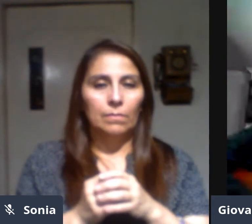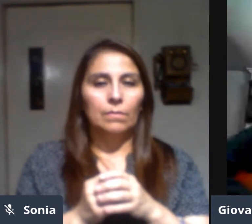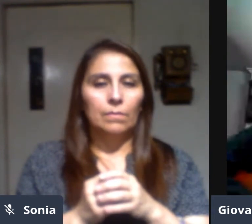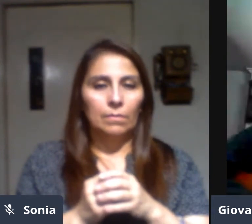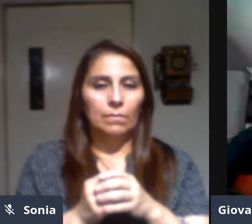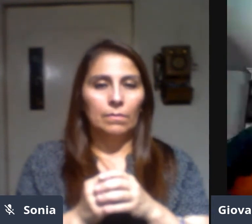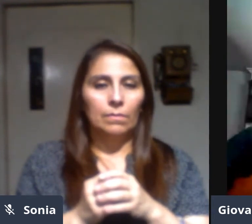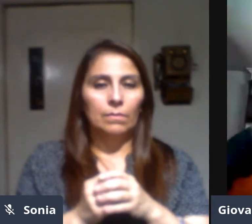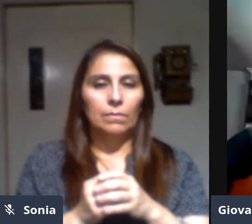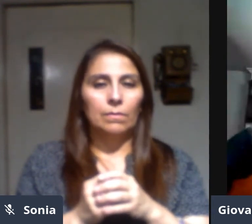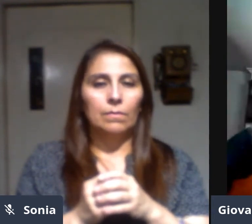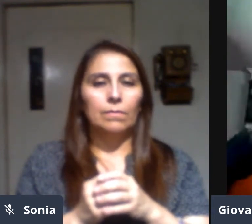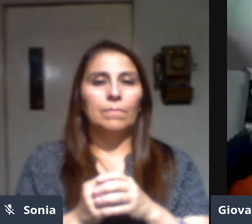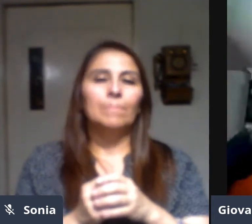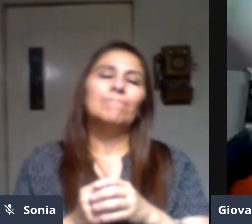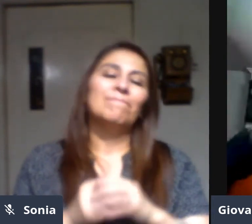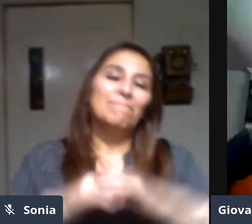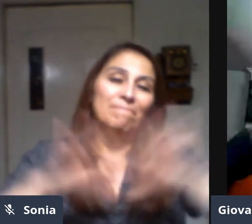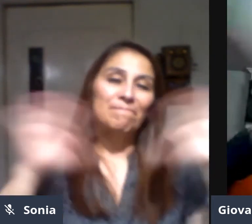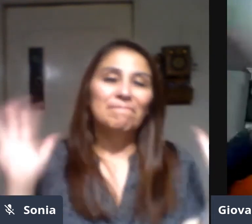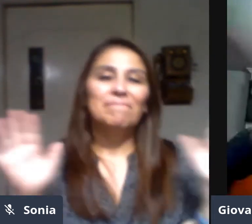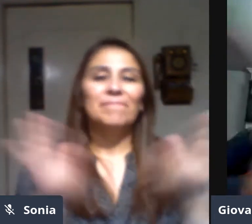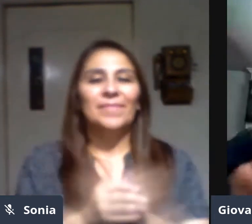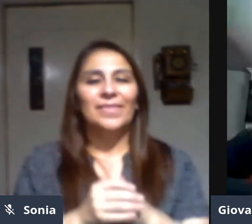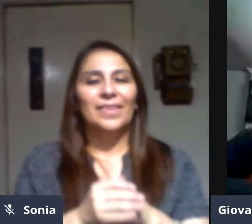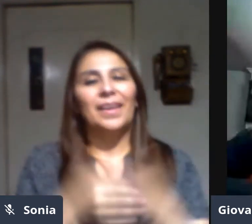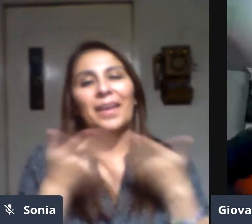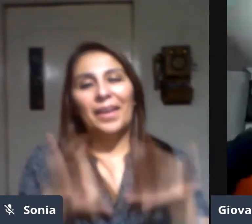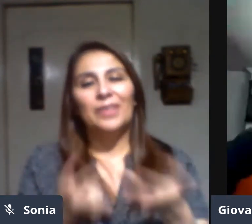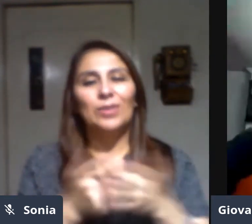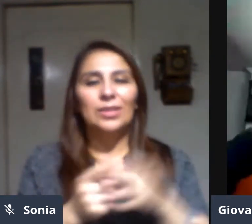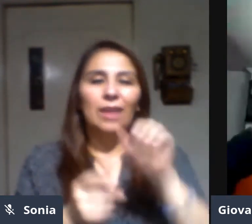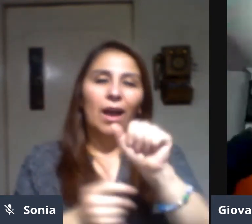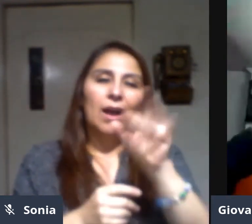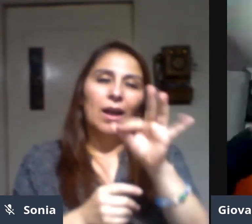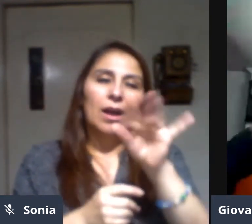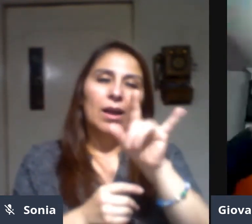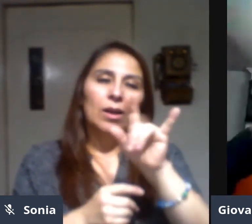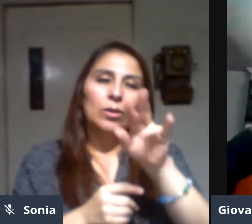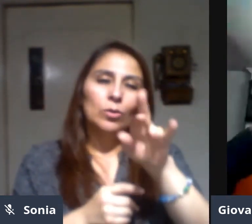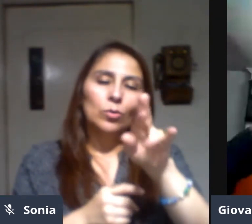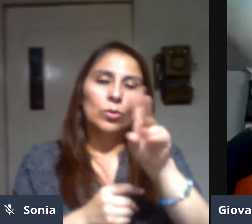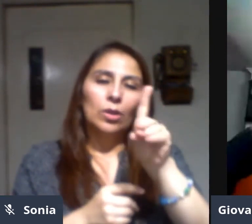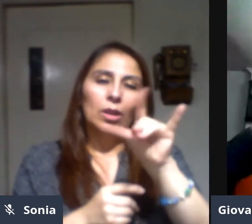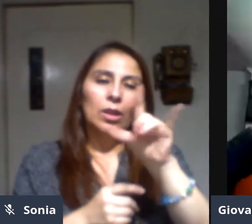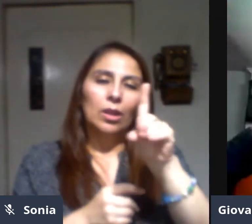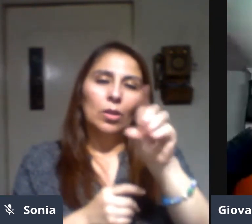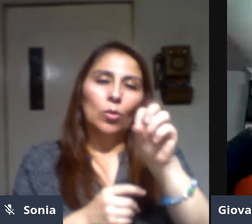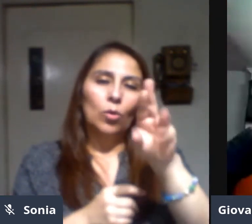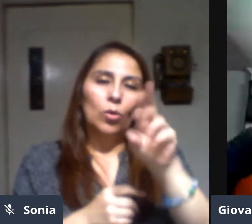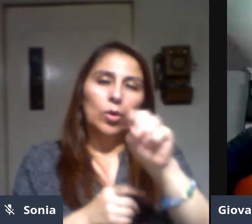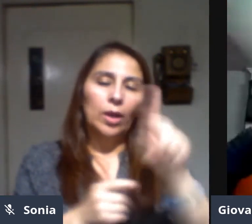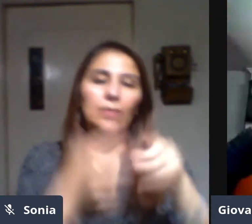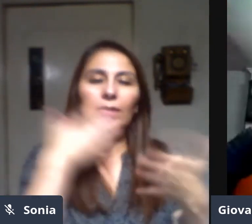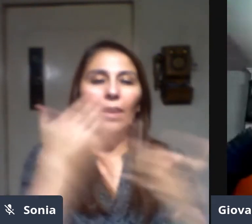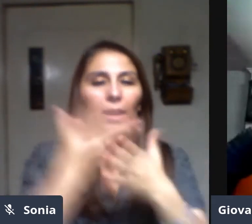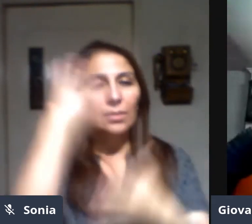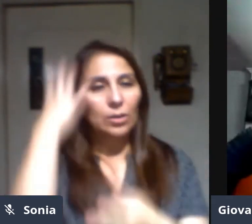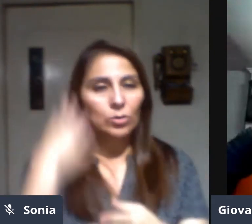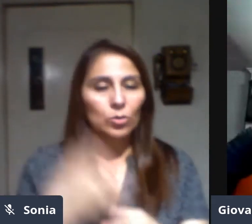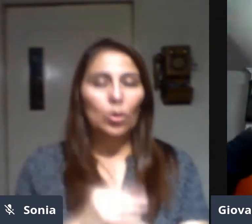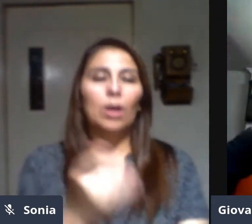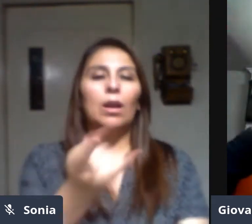bueno nada esto es aturdidoras nuevamente un agradecimiento a johanna a la universidad pedagógica por este